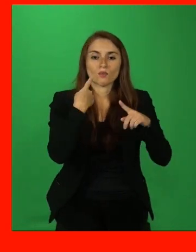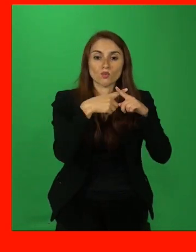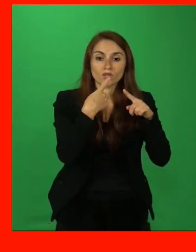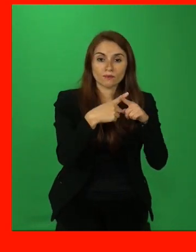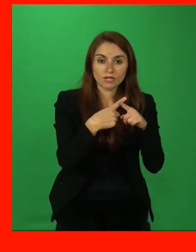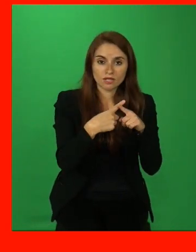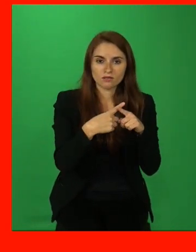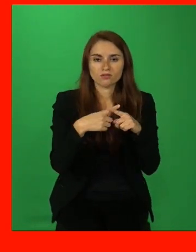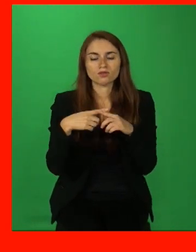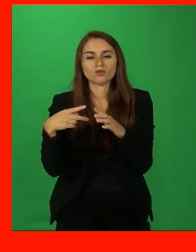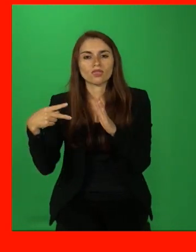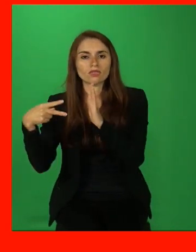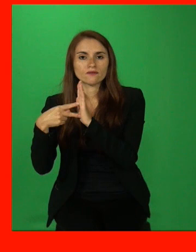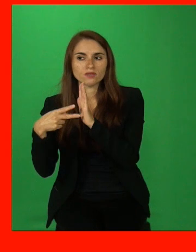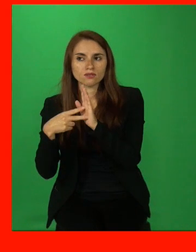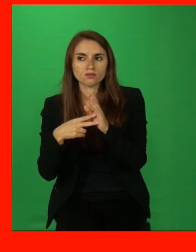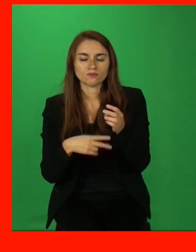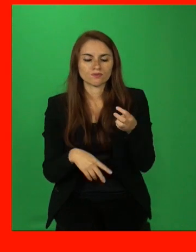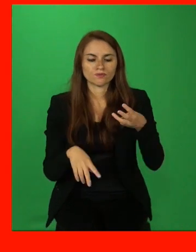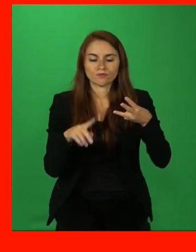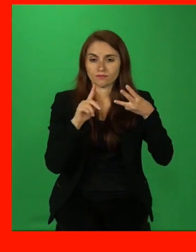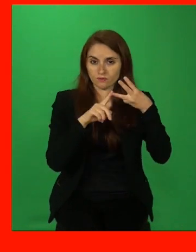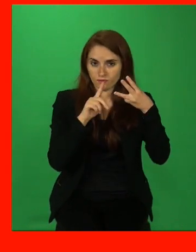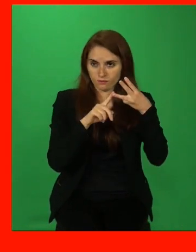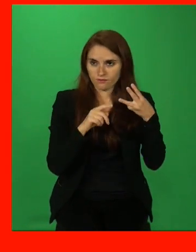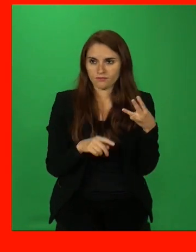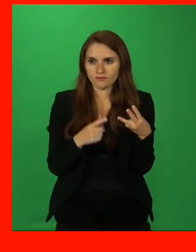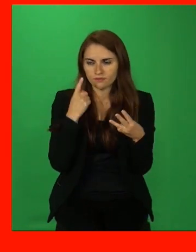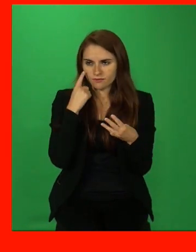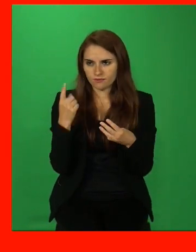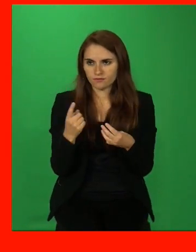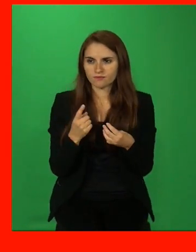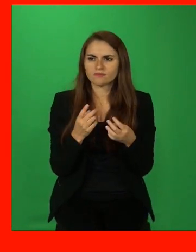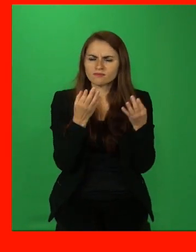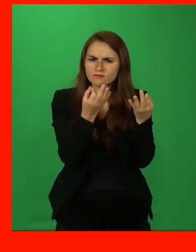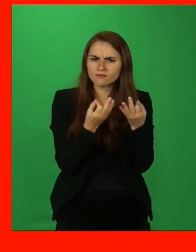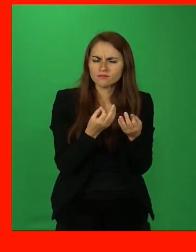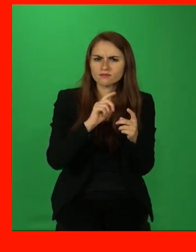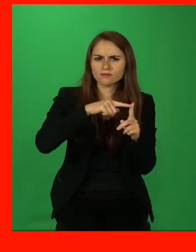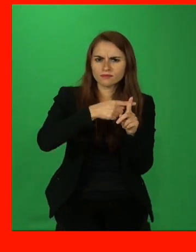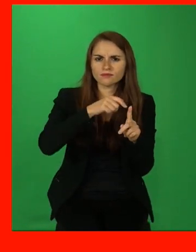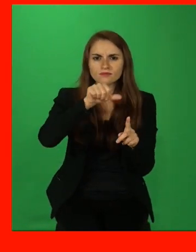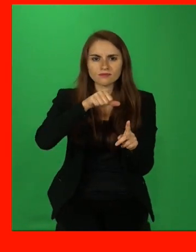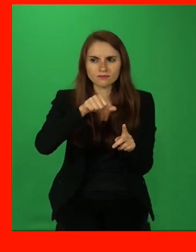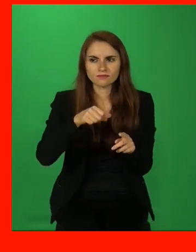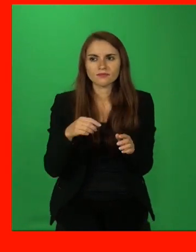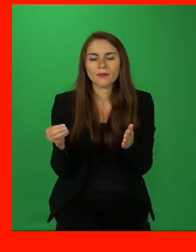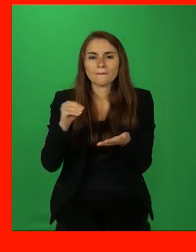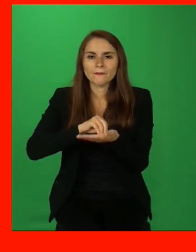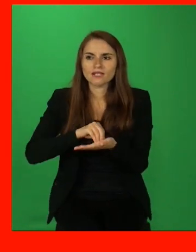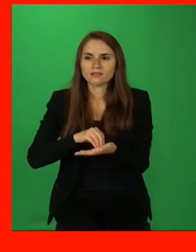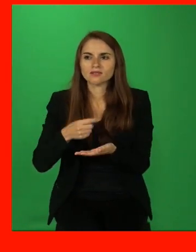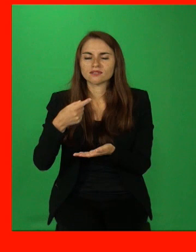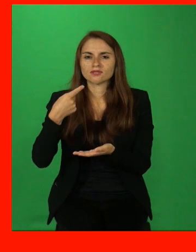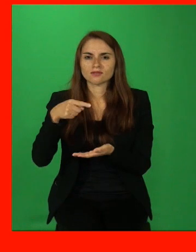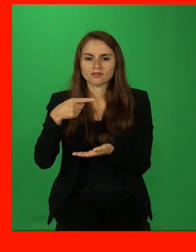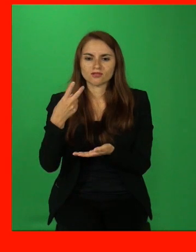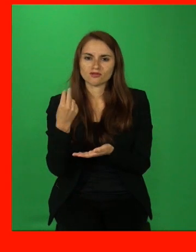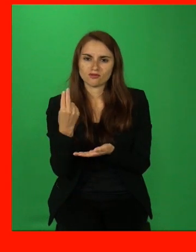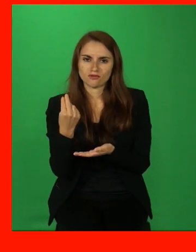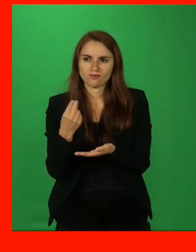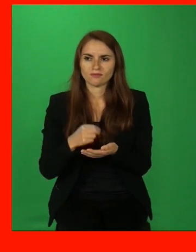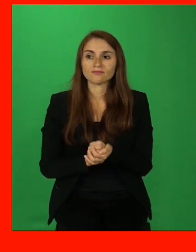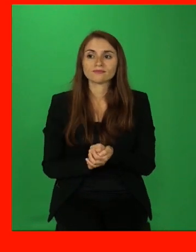marcamos resuelves cuánto nos quedaría 16 positivo más 12 negativo